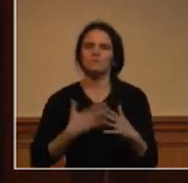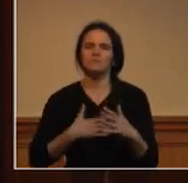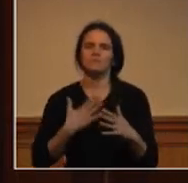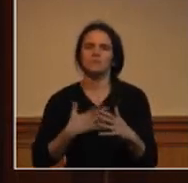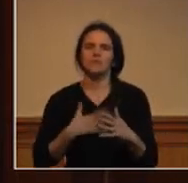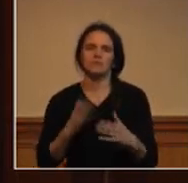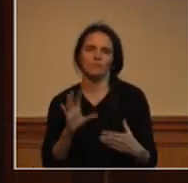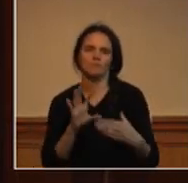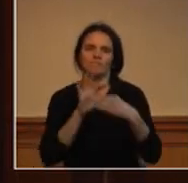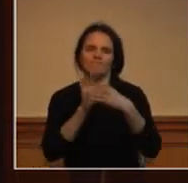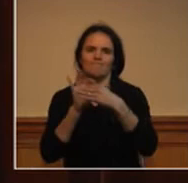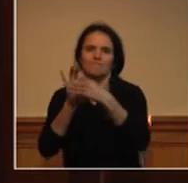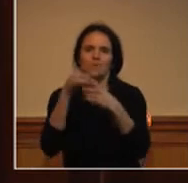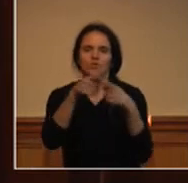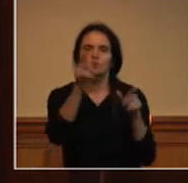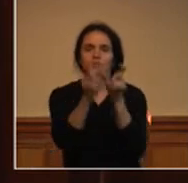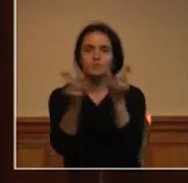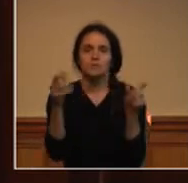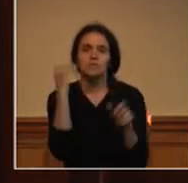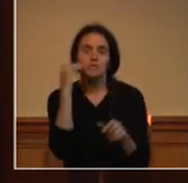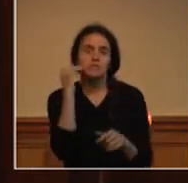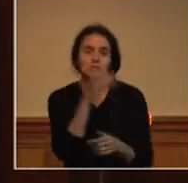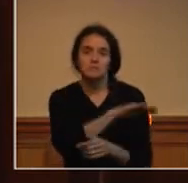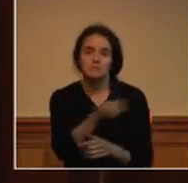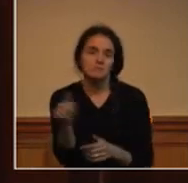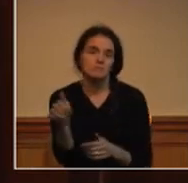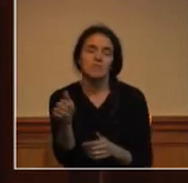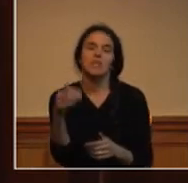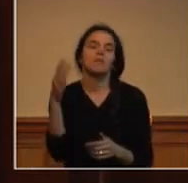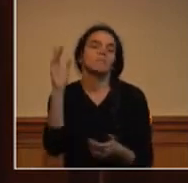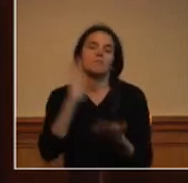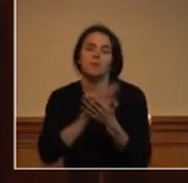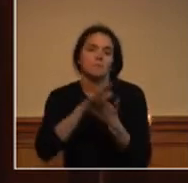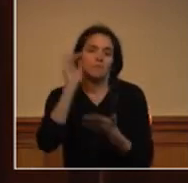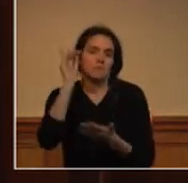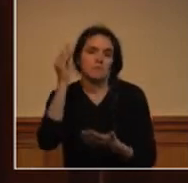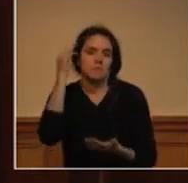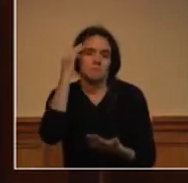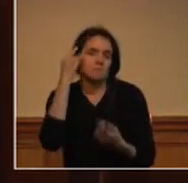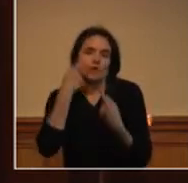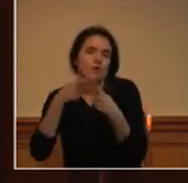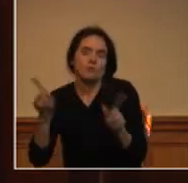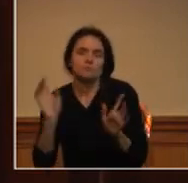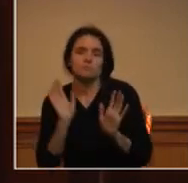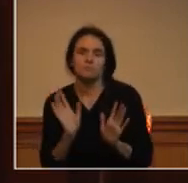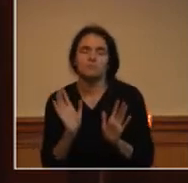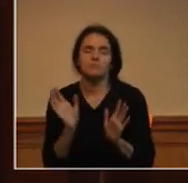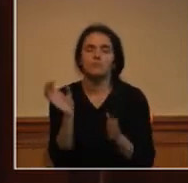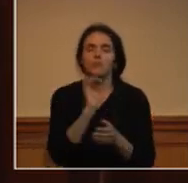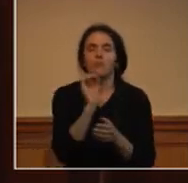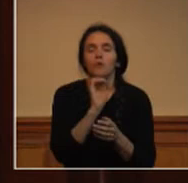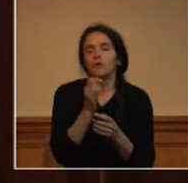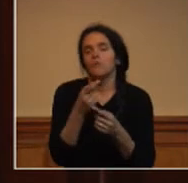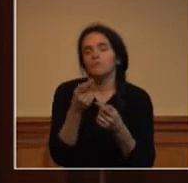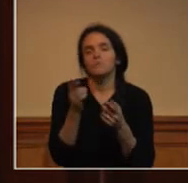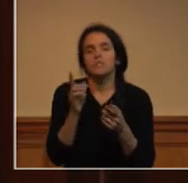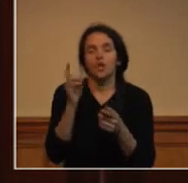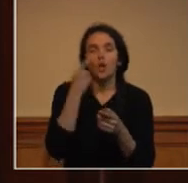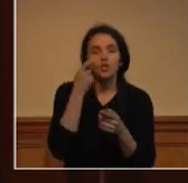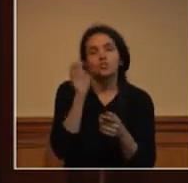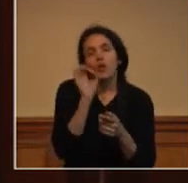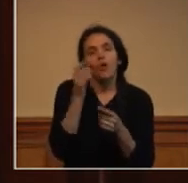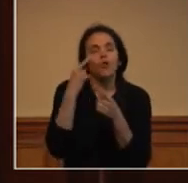el proceso de aprendizaje en discapacidad intelectual de otras etiologías o de etiologías desconocidas,